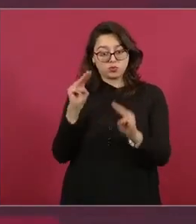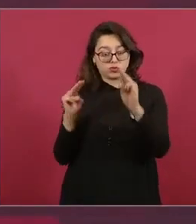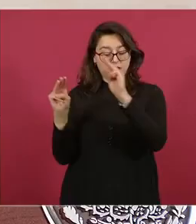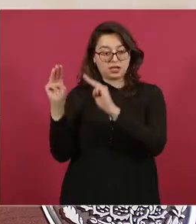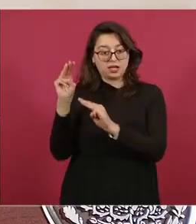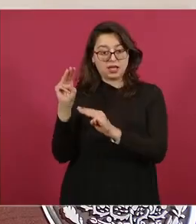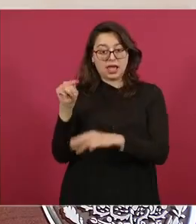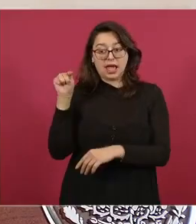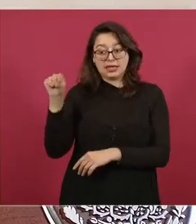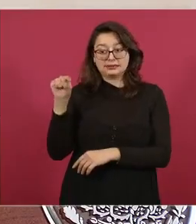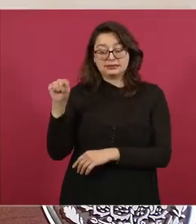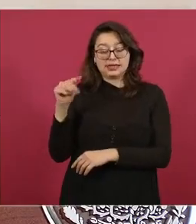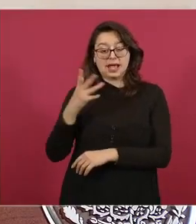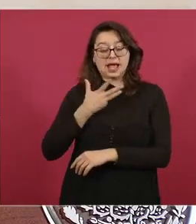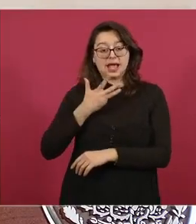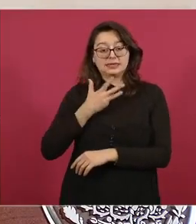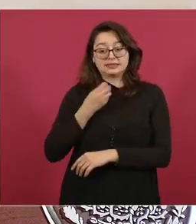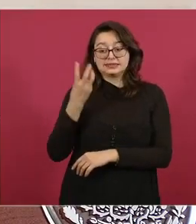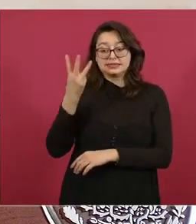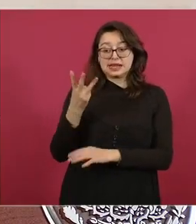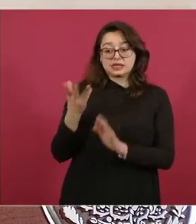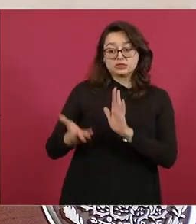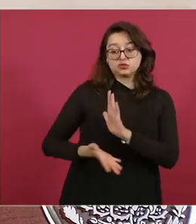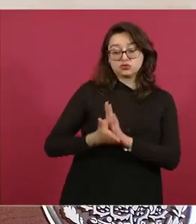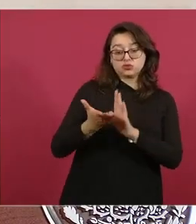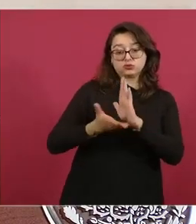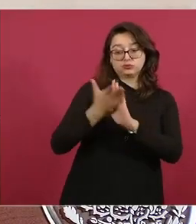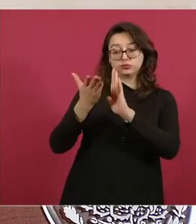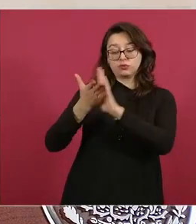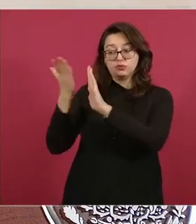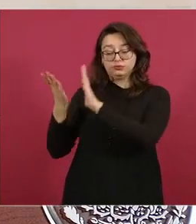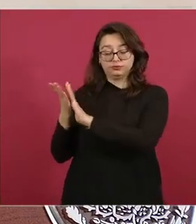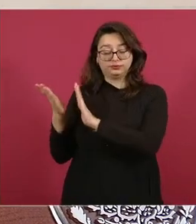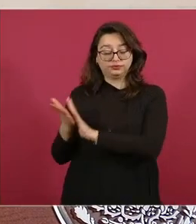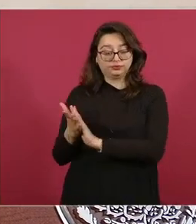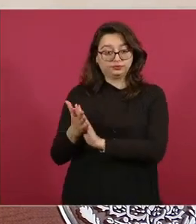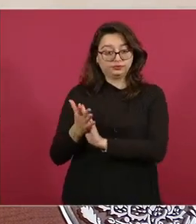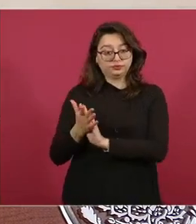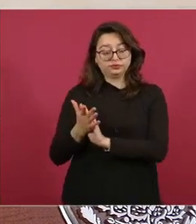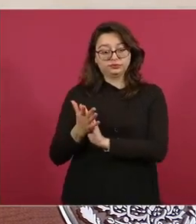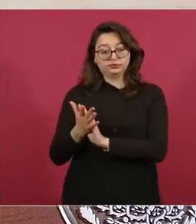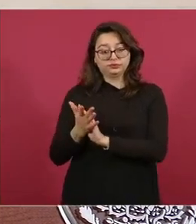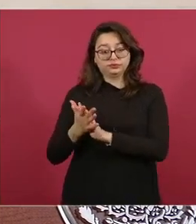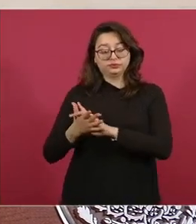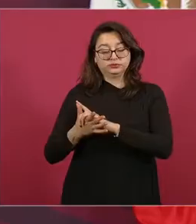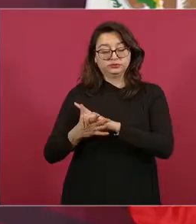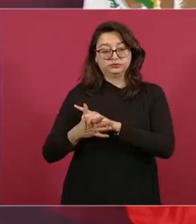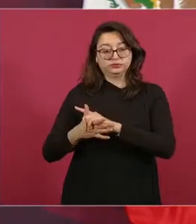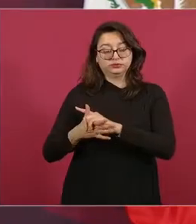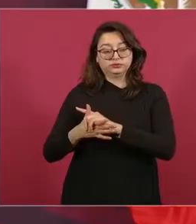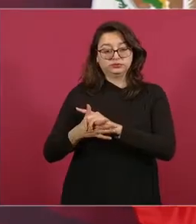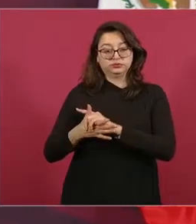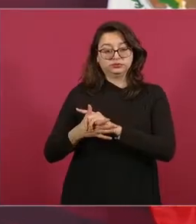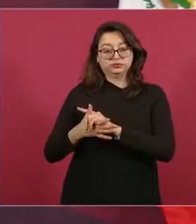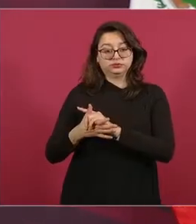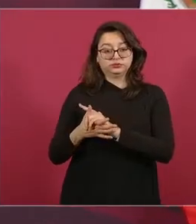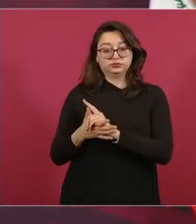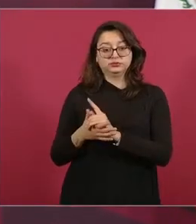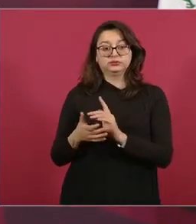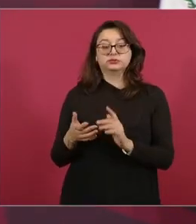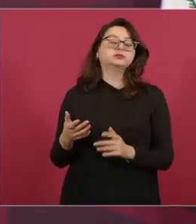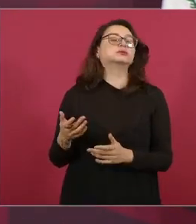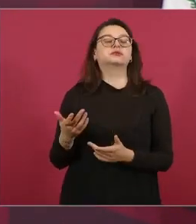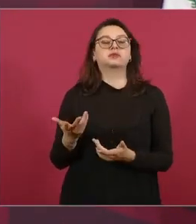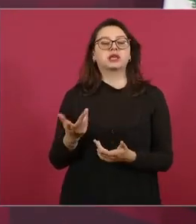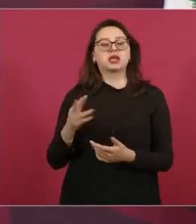tenemos tres obras. Una se va a inaugurar, que fue el acuerdo que hicimos con